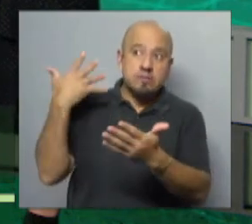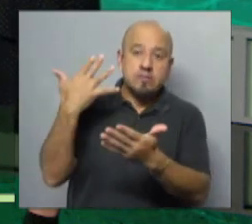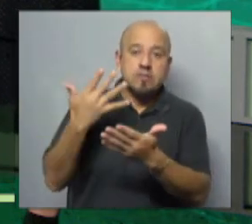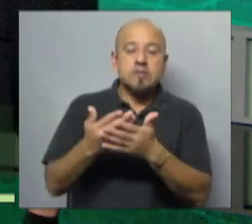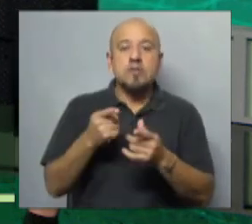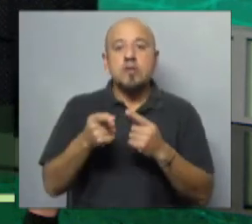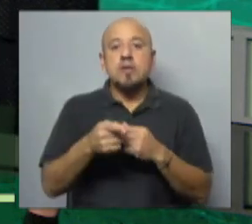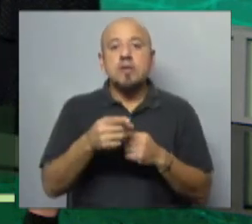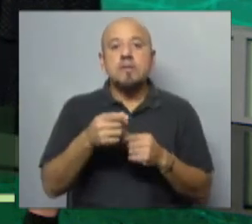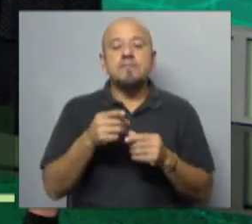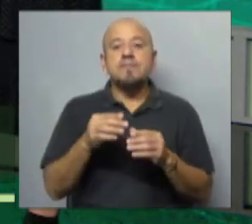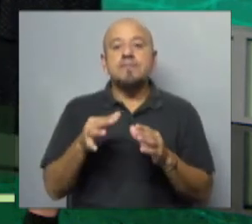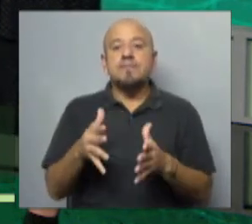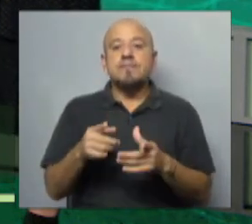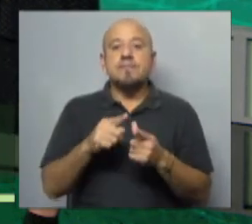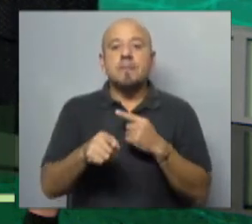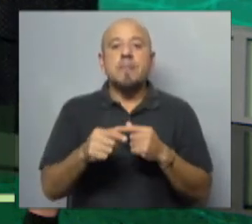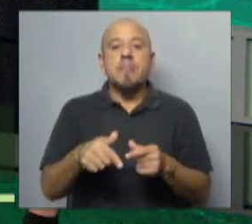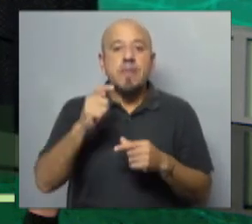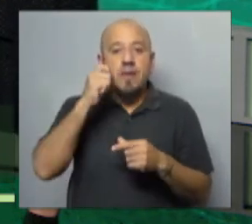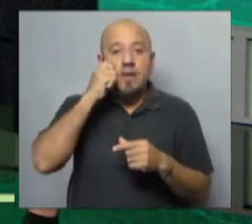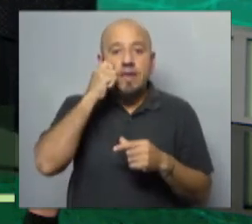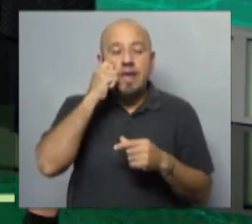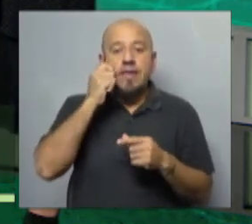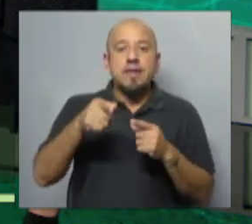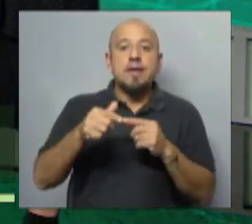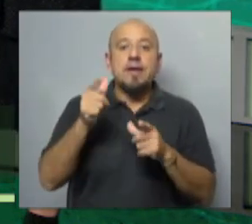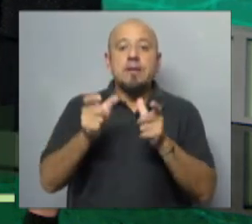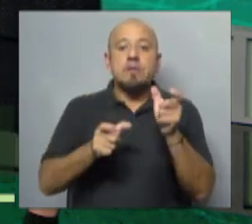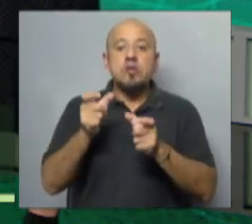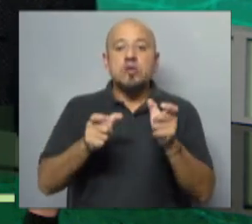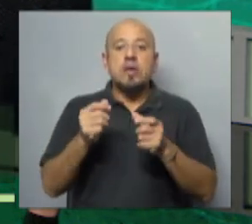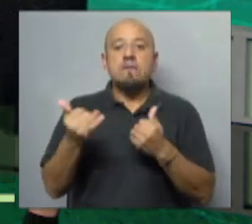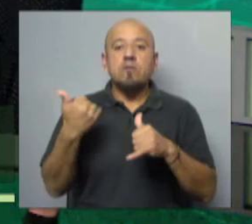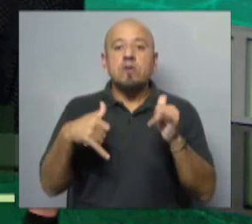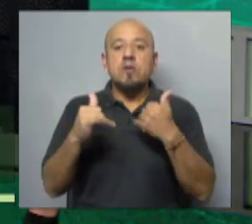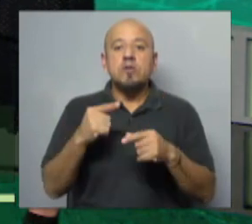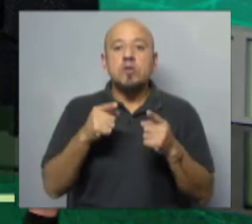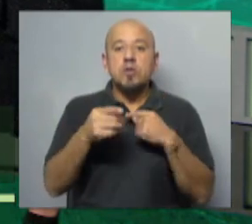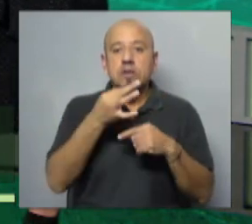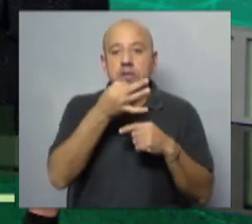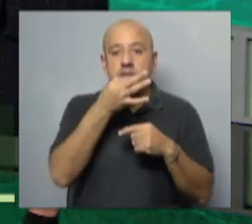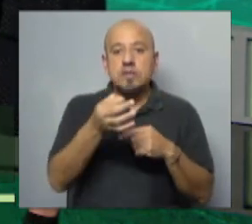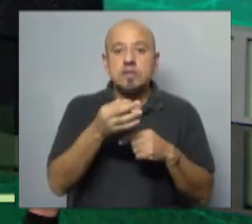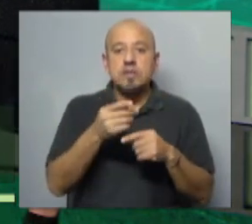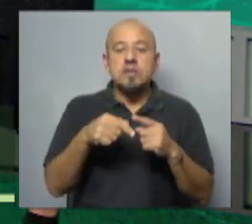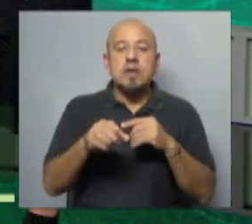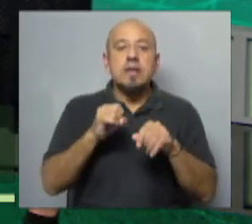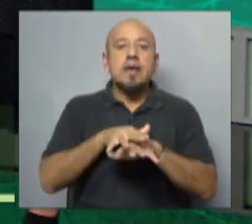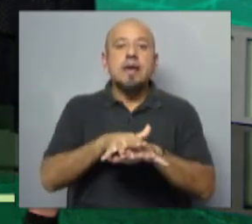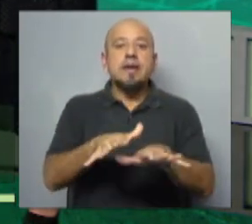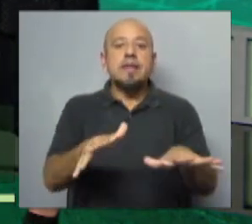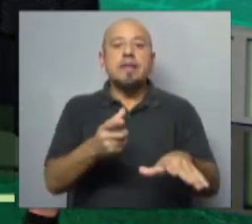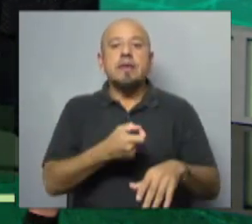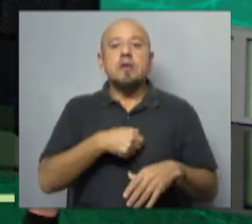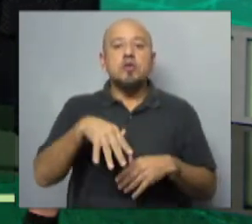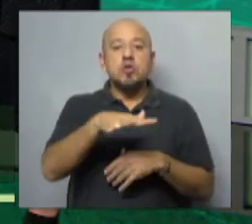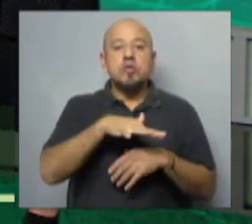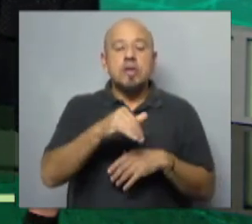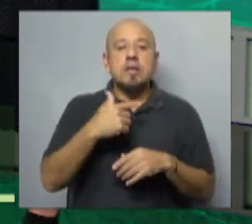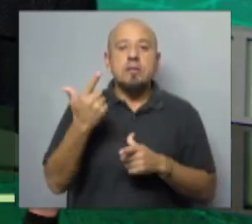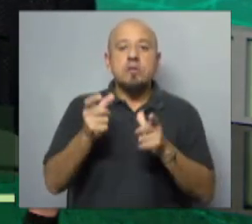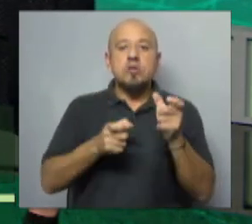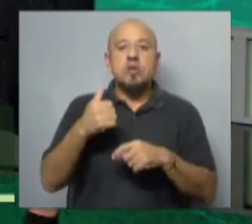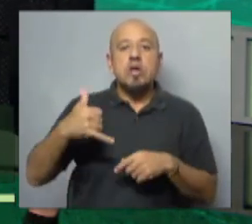poco lo que vos decías en relación a las edades de las personas a cómo se informan a lo que decía antes en relación a las redes y que las personas jóvenes